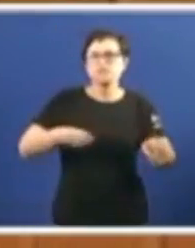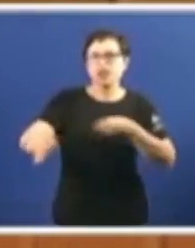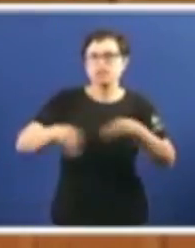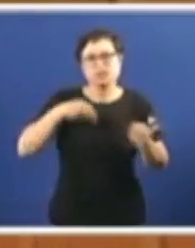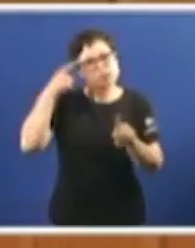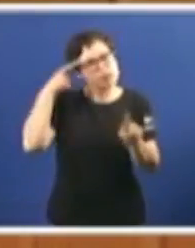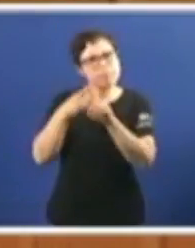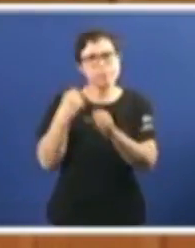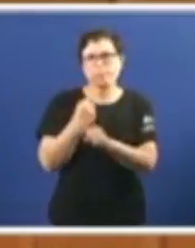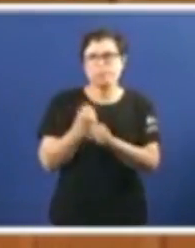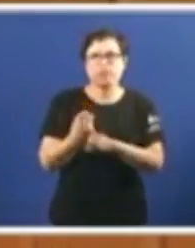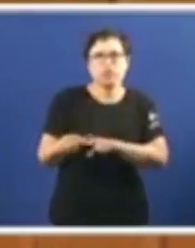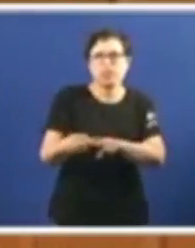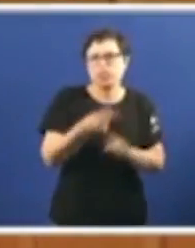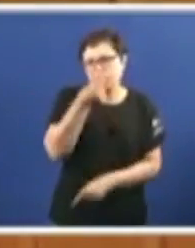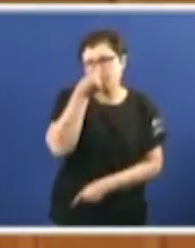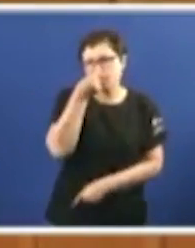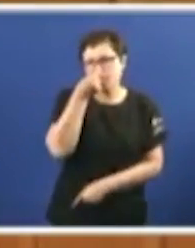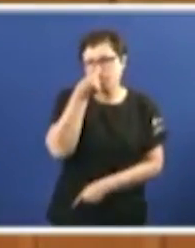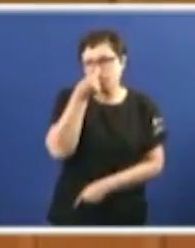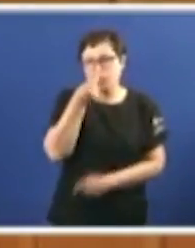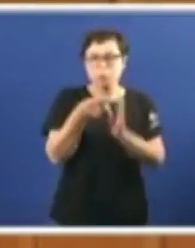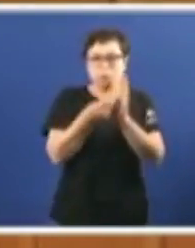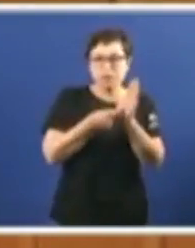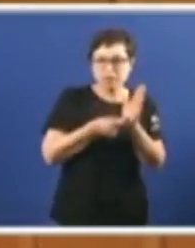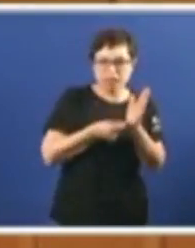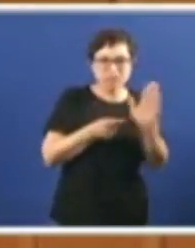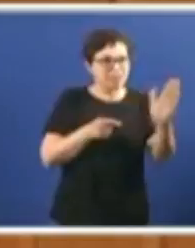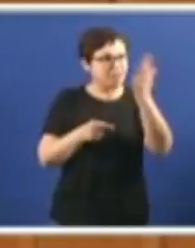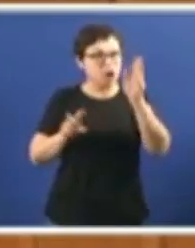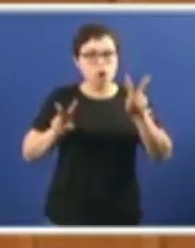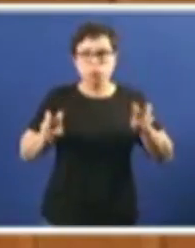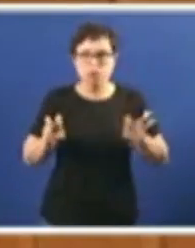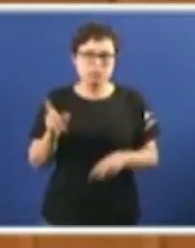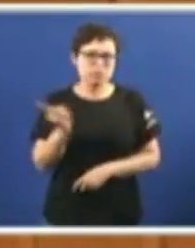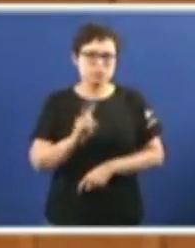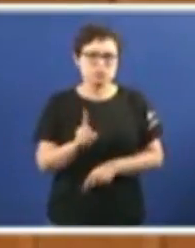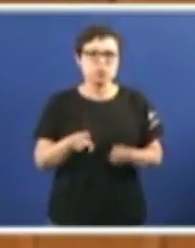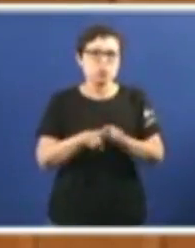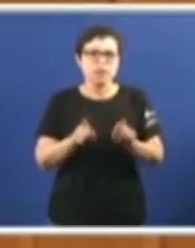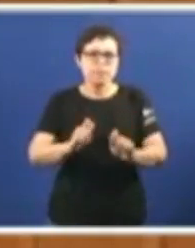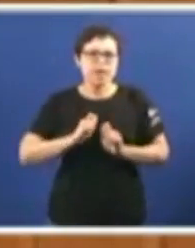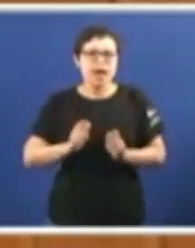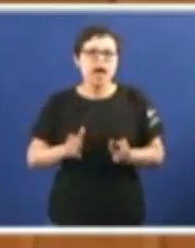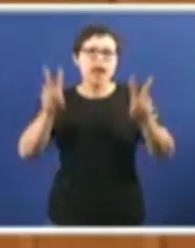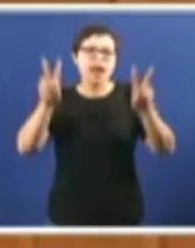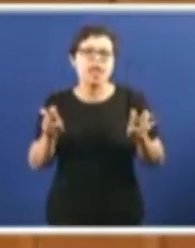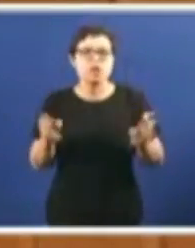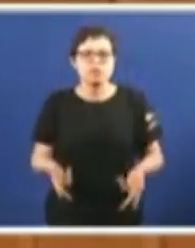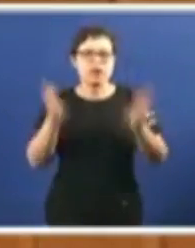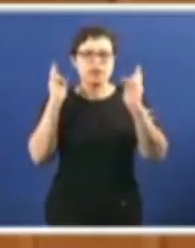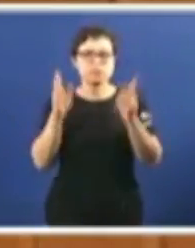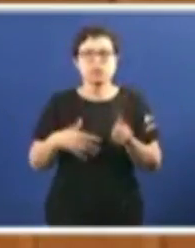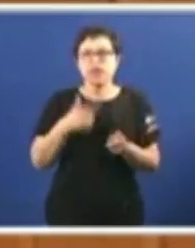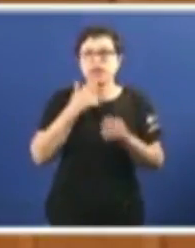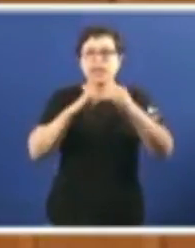para repartir miseria. Medidas que non son novas, porque non veñen a ser outra cousa que máis neoliberalismo. É dicir, botar máis leña